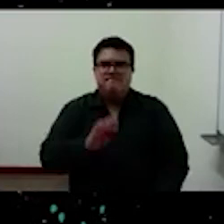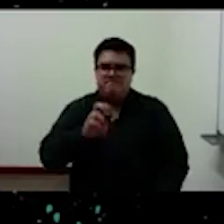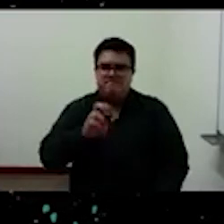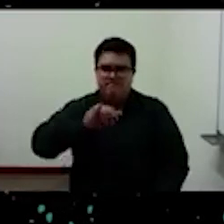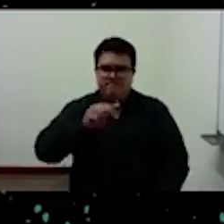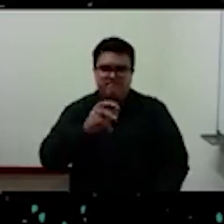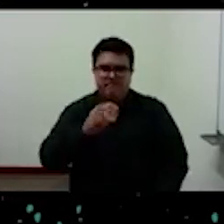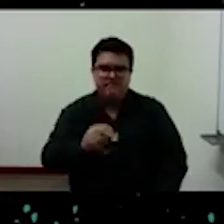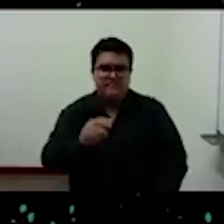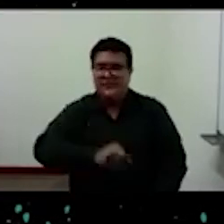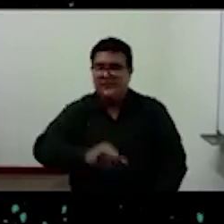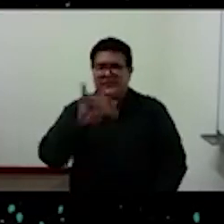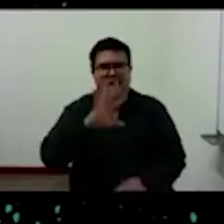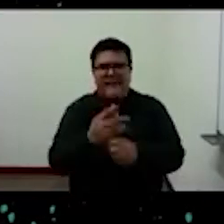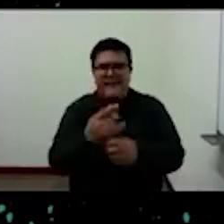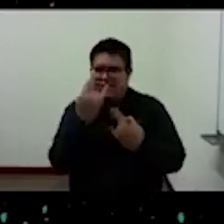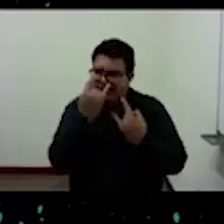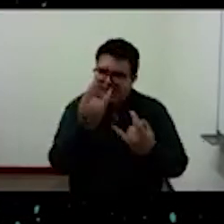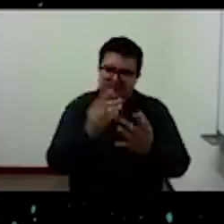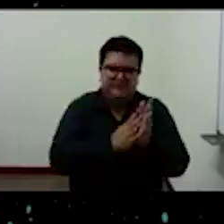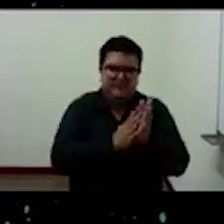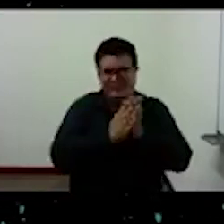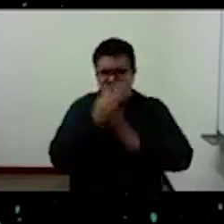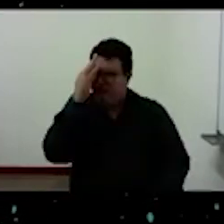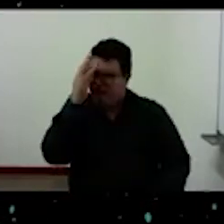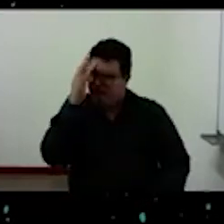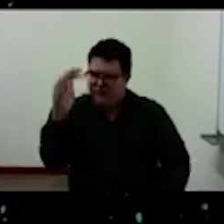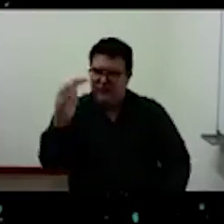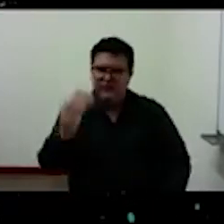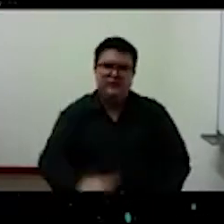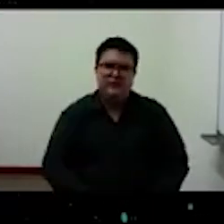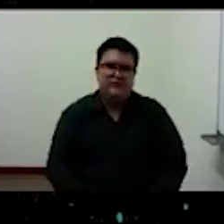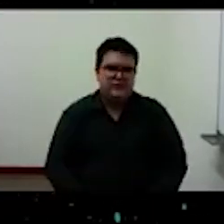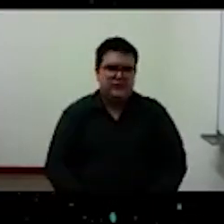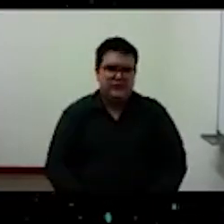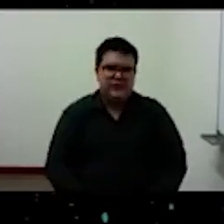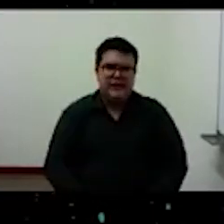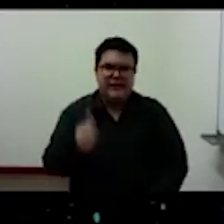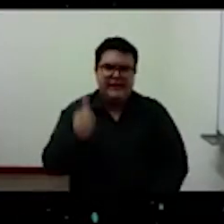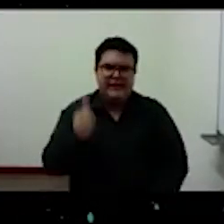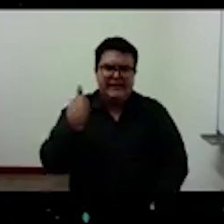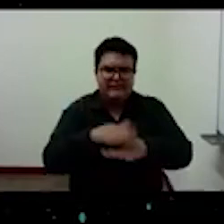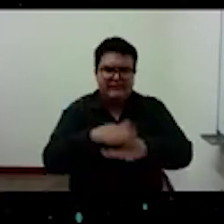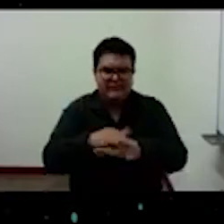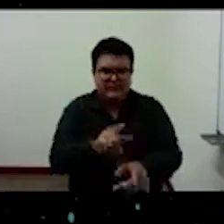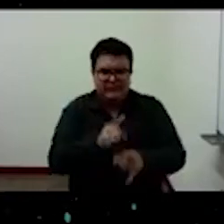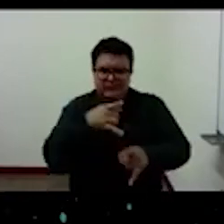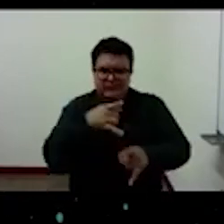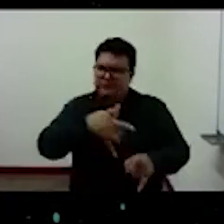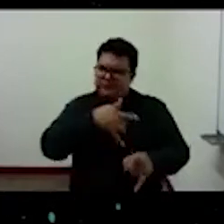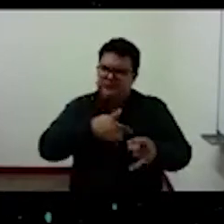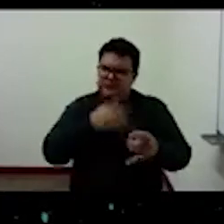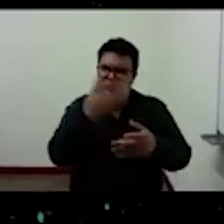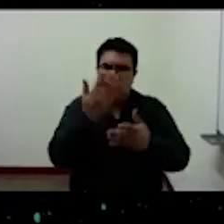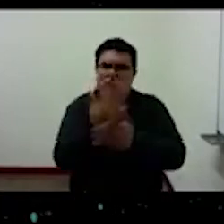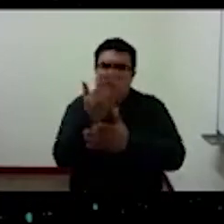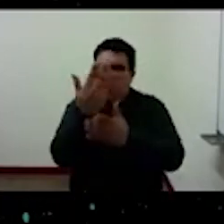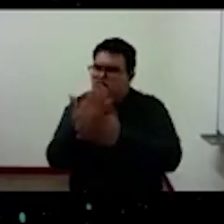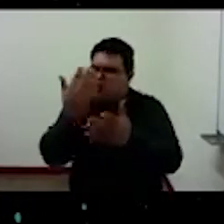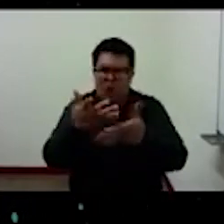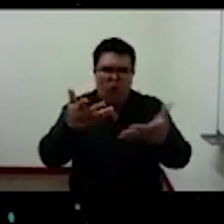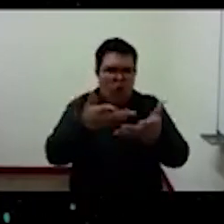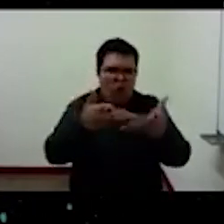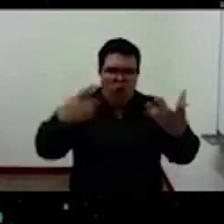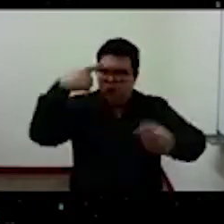amante del arte también, filósofo, que anuncia la nueva era, que anuncia esas